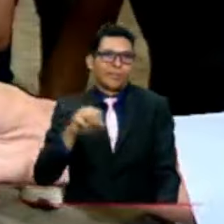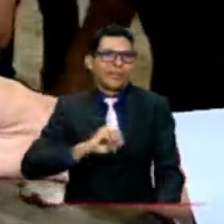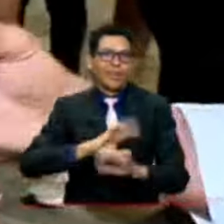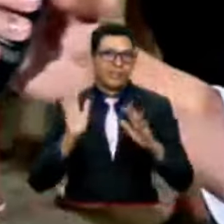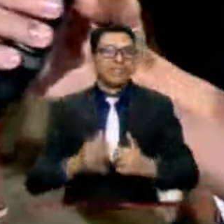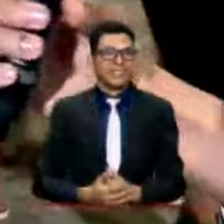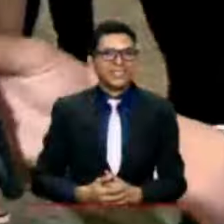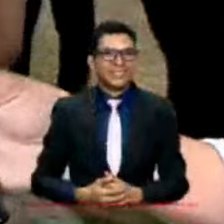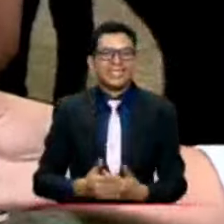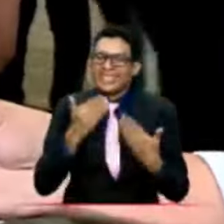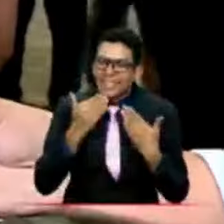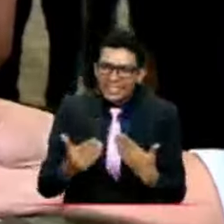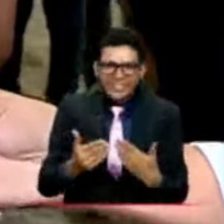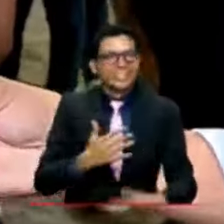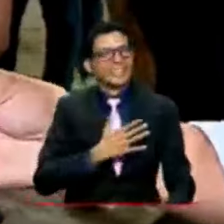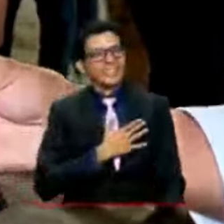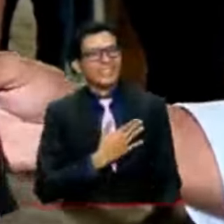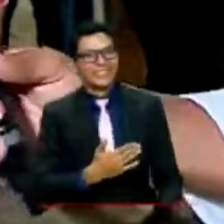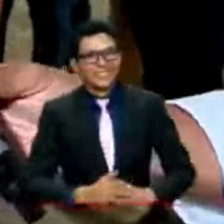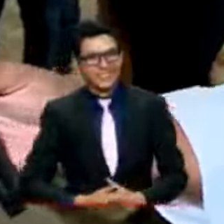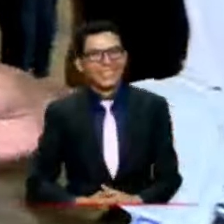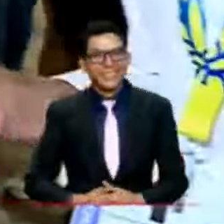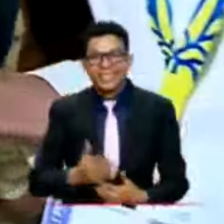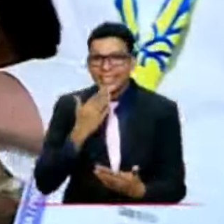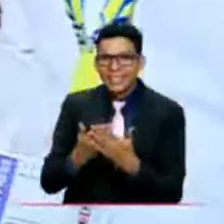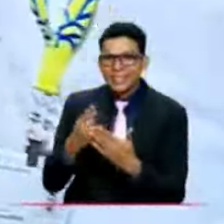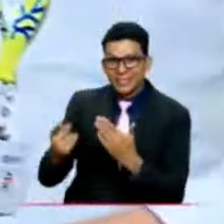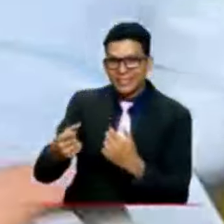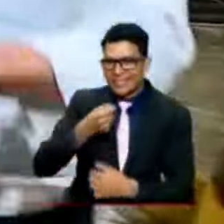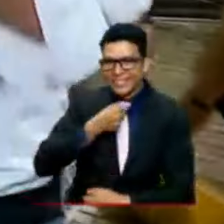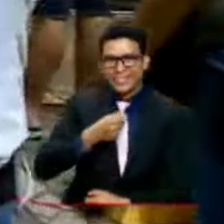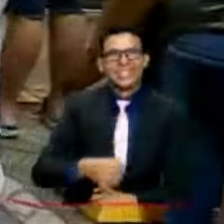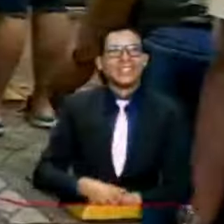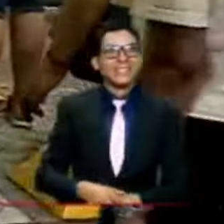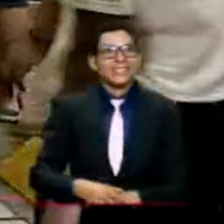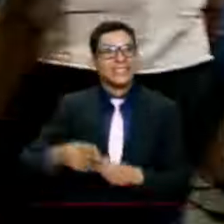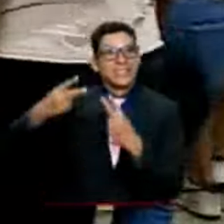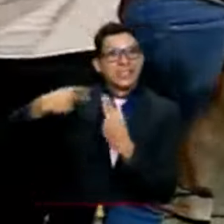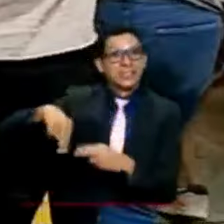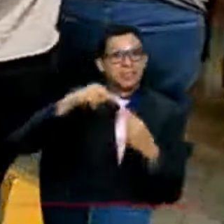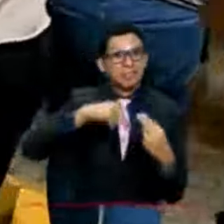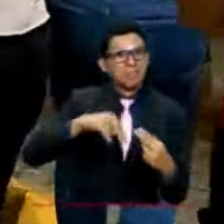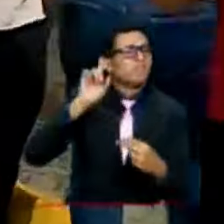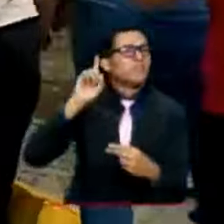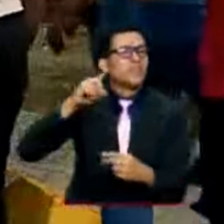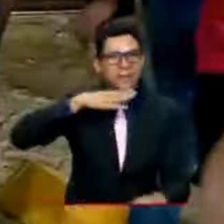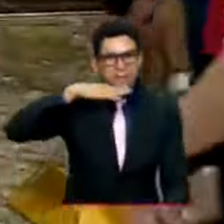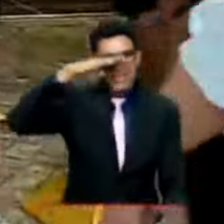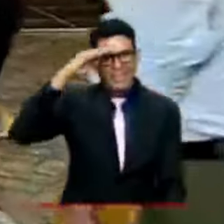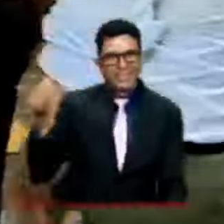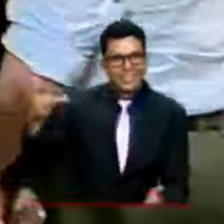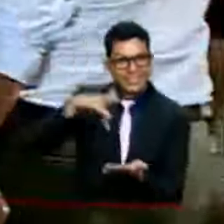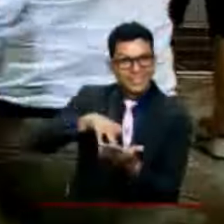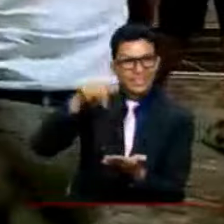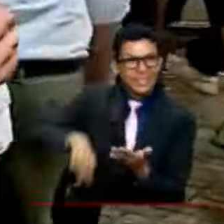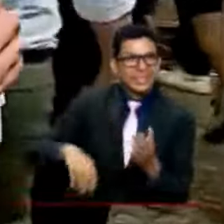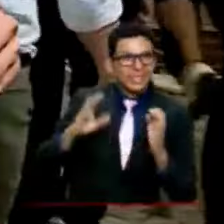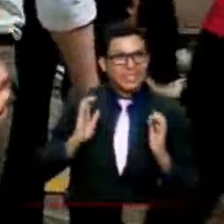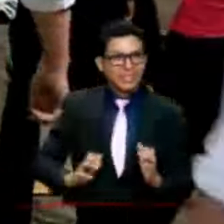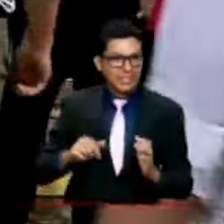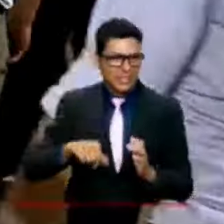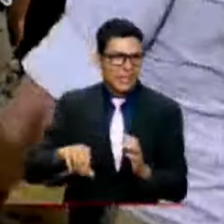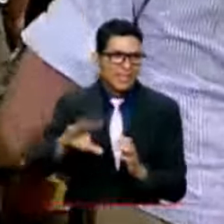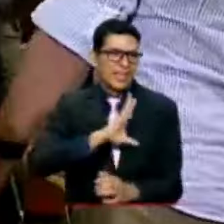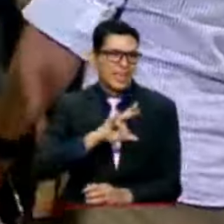sí. Muchas gracias. Con mucho gusto. Gracias a usted por la entrevista. Turistas, desde la ciudad de Medellín, aquí en la ciudad de